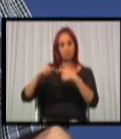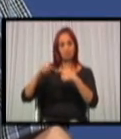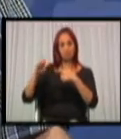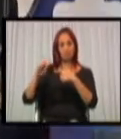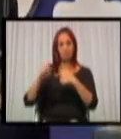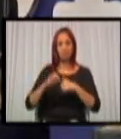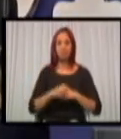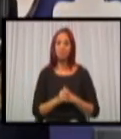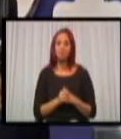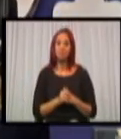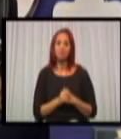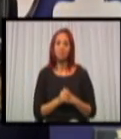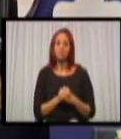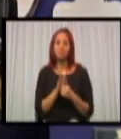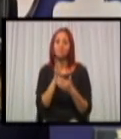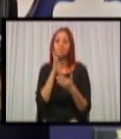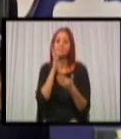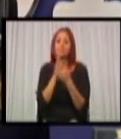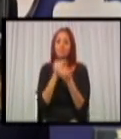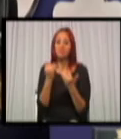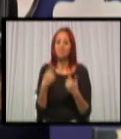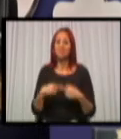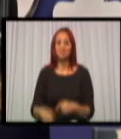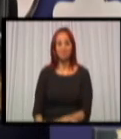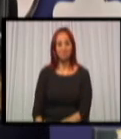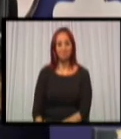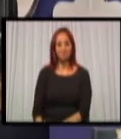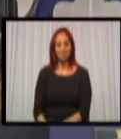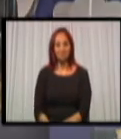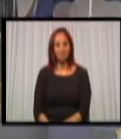Muy bien, vamos a hacer aquí una pequeña pausa y ya regresamos.